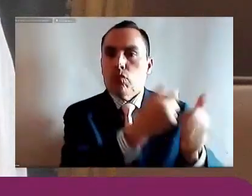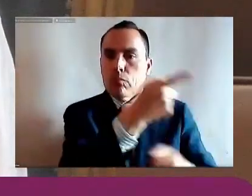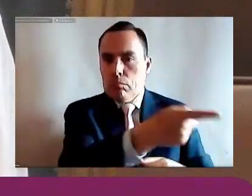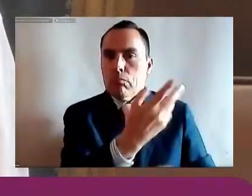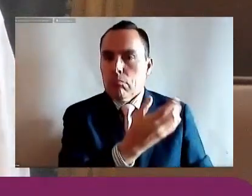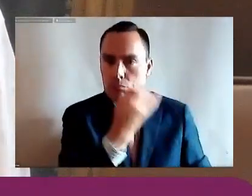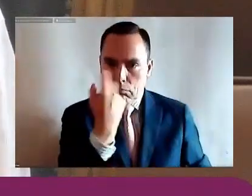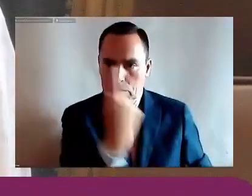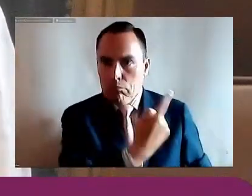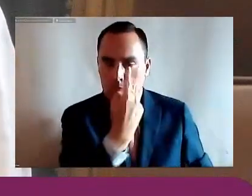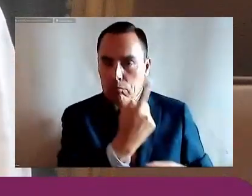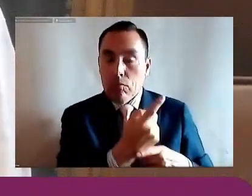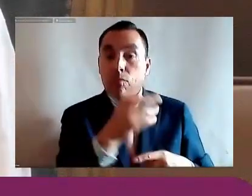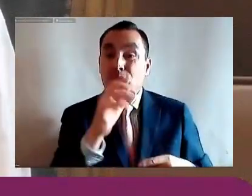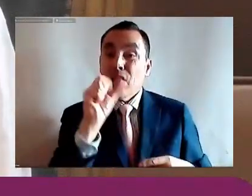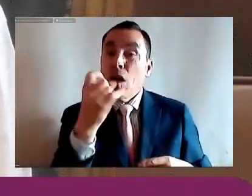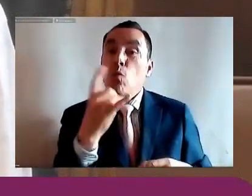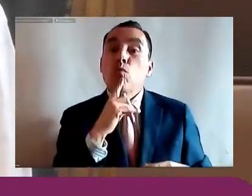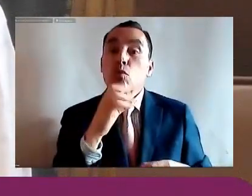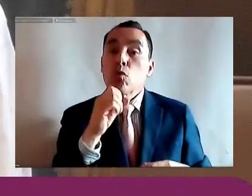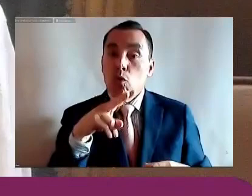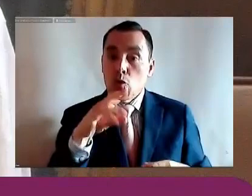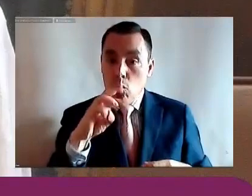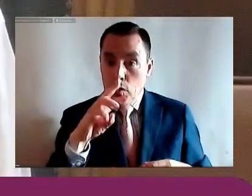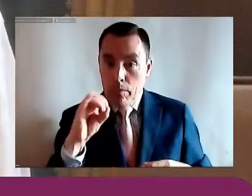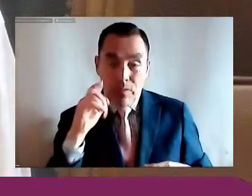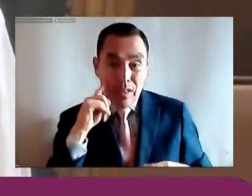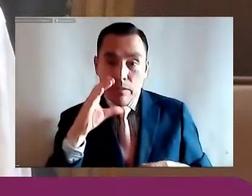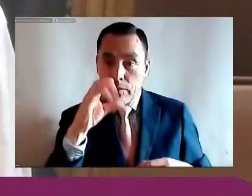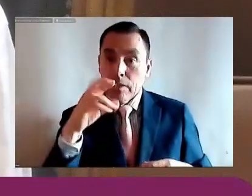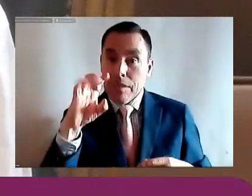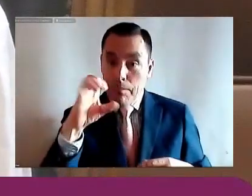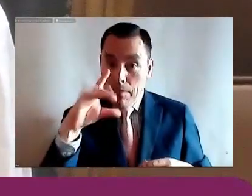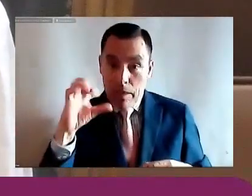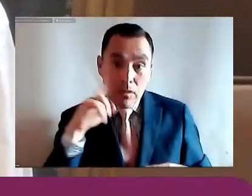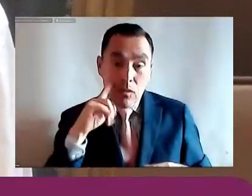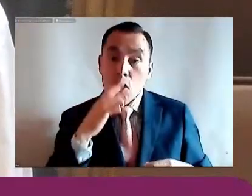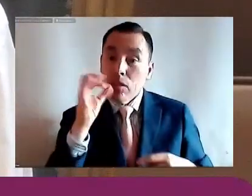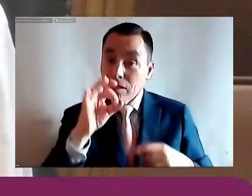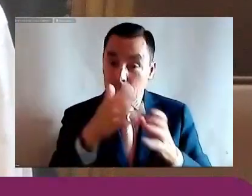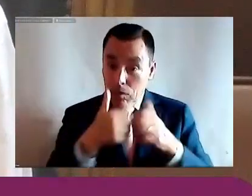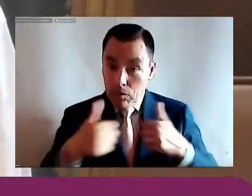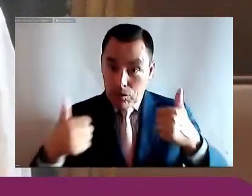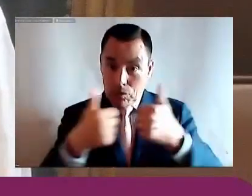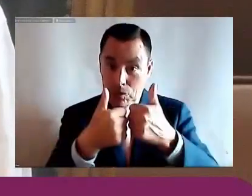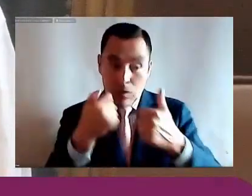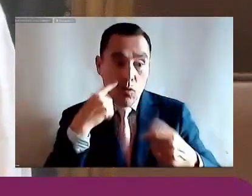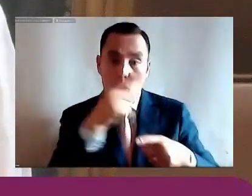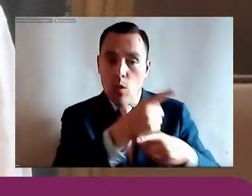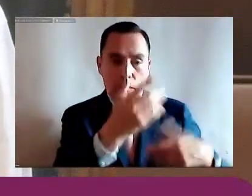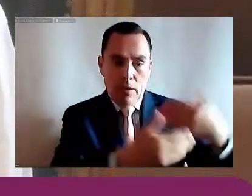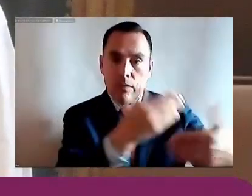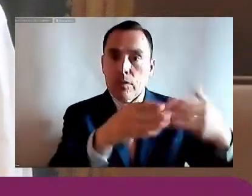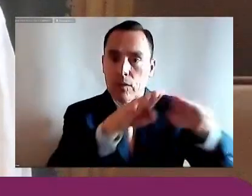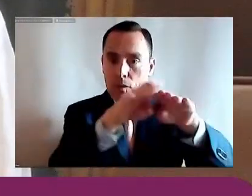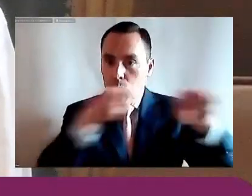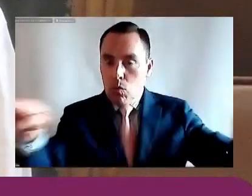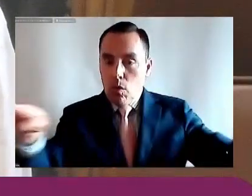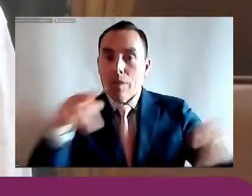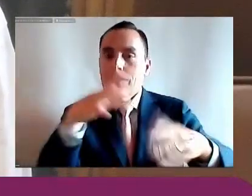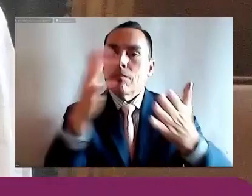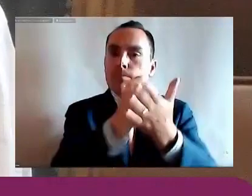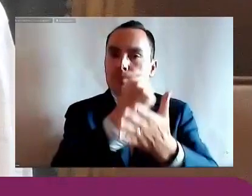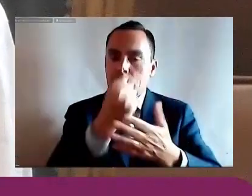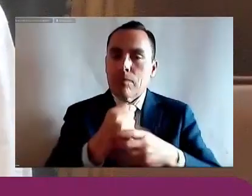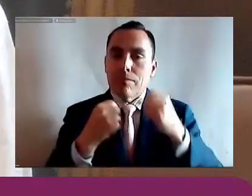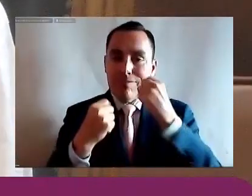concepto de autonomía, CEPAL considera que es un eje central para avanzar en la igualdad, la que se debe alcanzar en tres